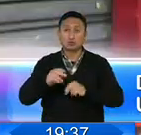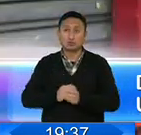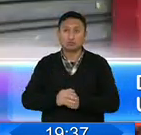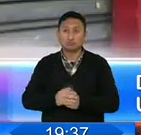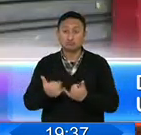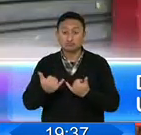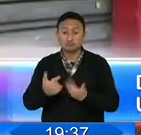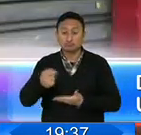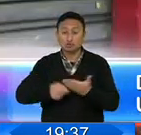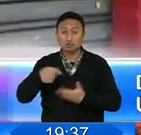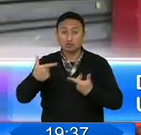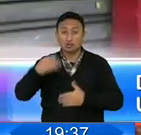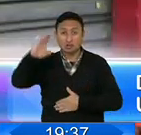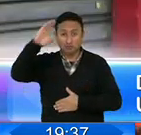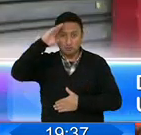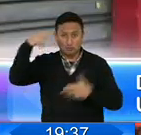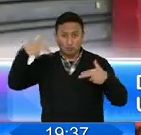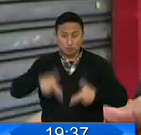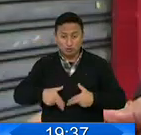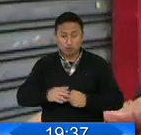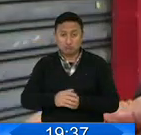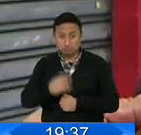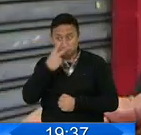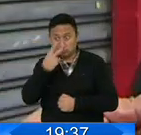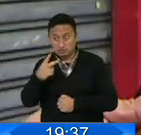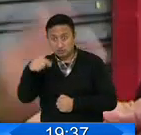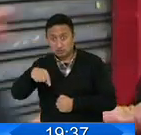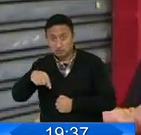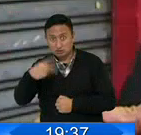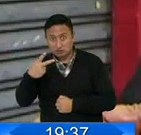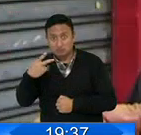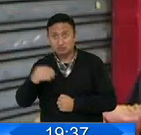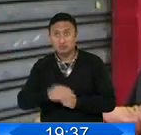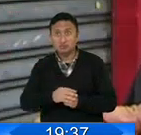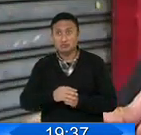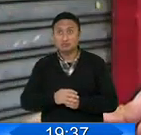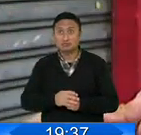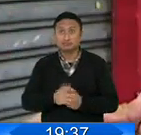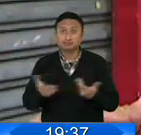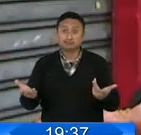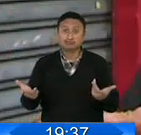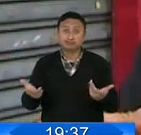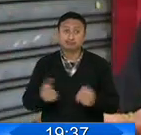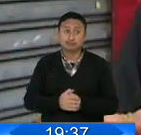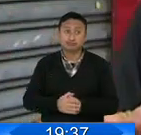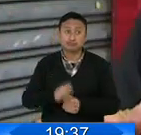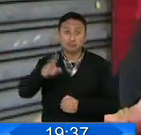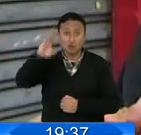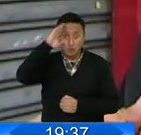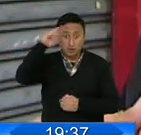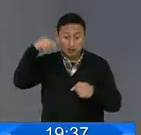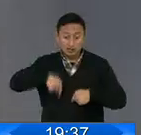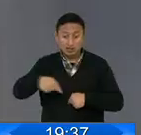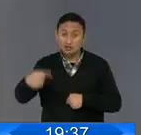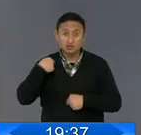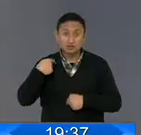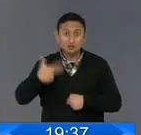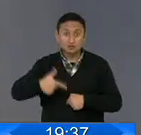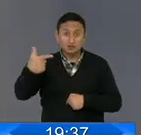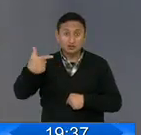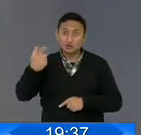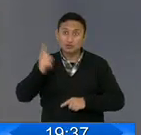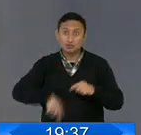contratar un guardia de seguridad para que me dé me cuide mi negocio. Y lo peor de todo, que el guardia tampoco puede tener arma.